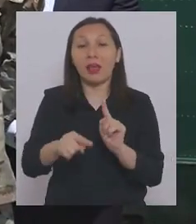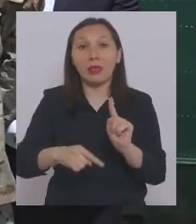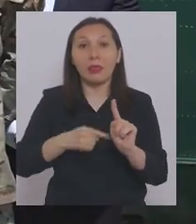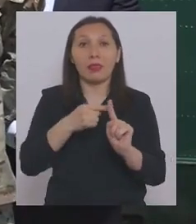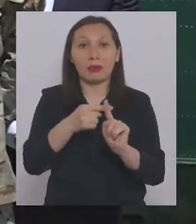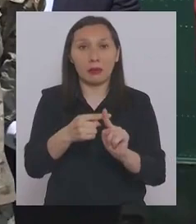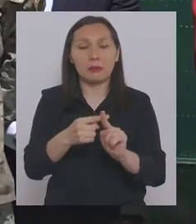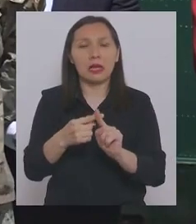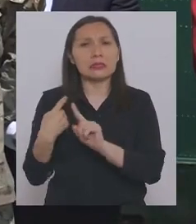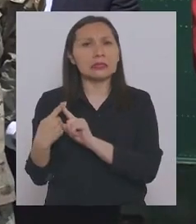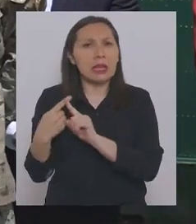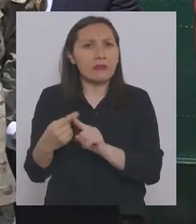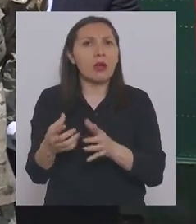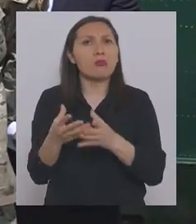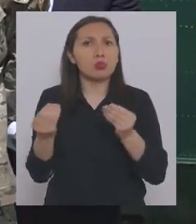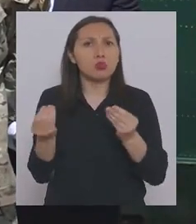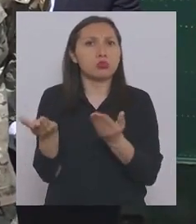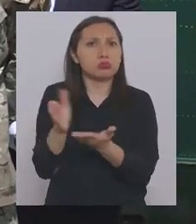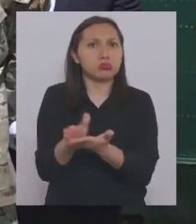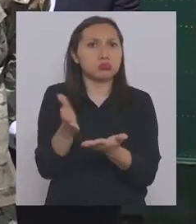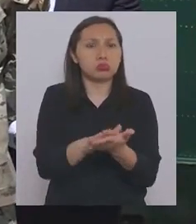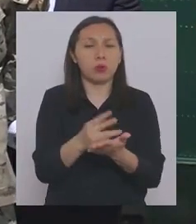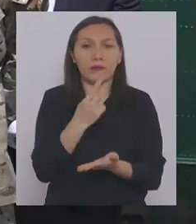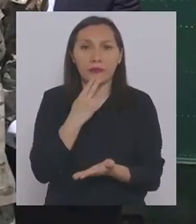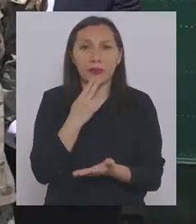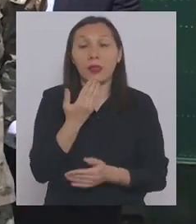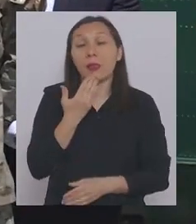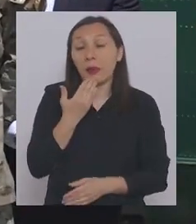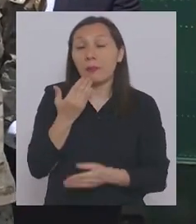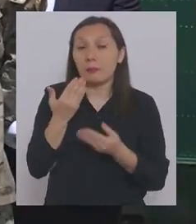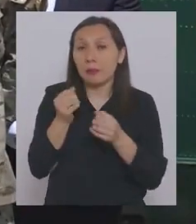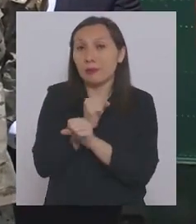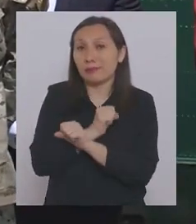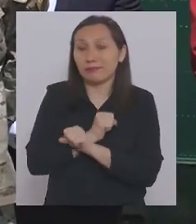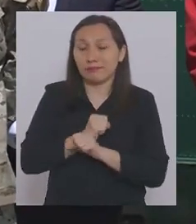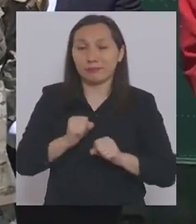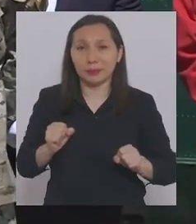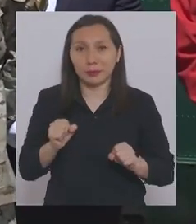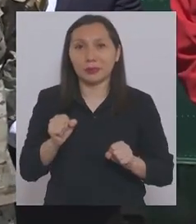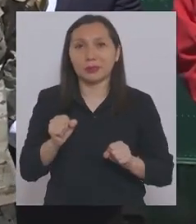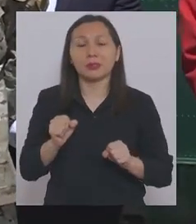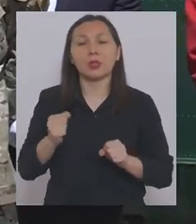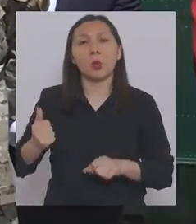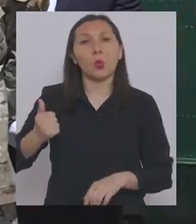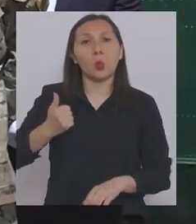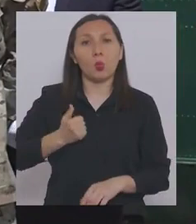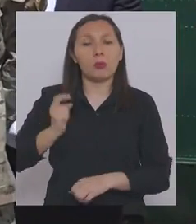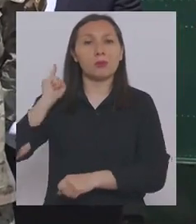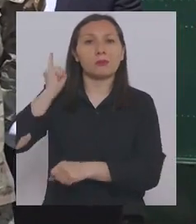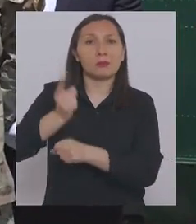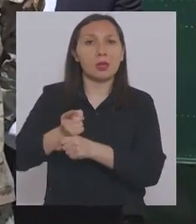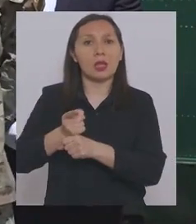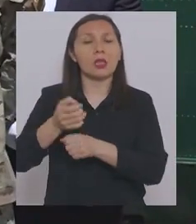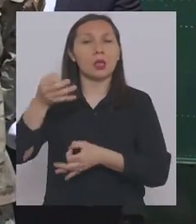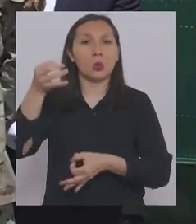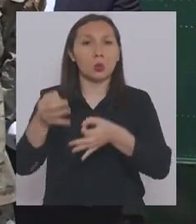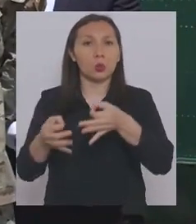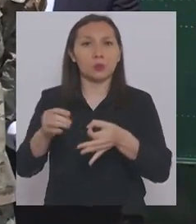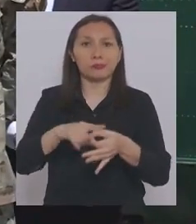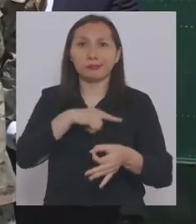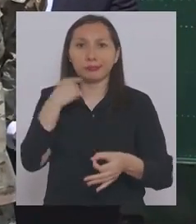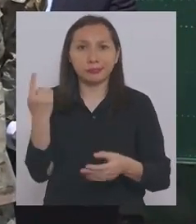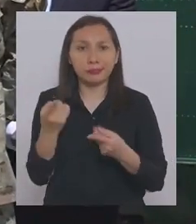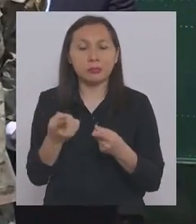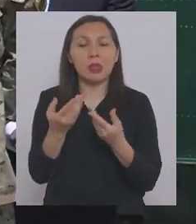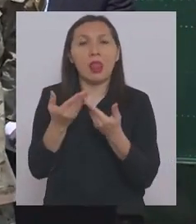haber sacrificado muchas vidas, también ha impedido que se cumplan órdenes judiciales, ha